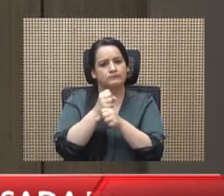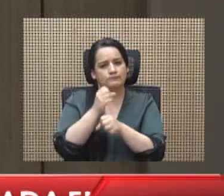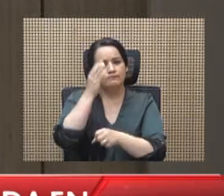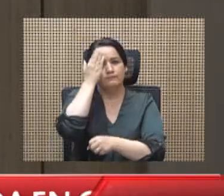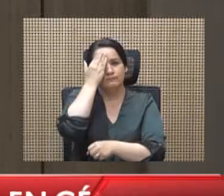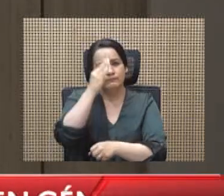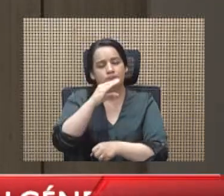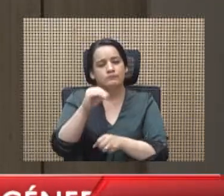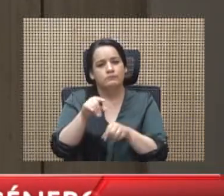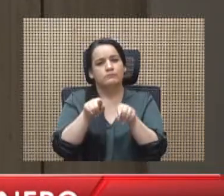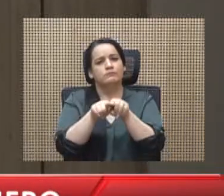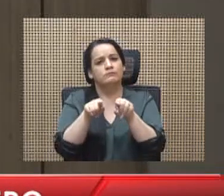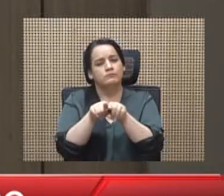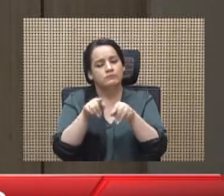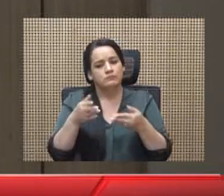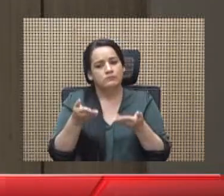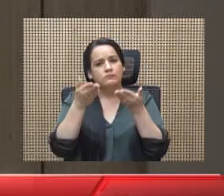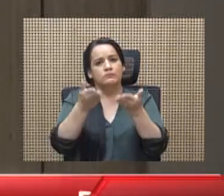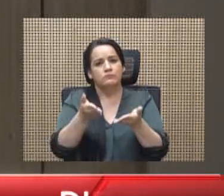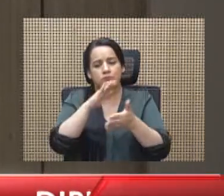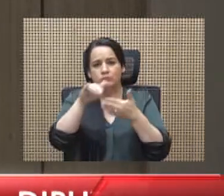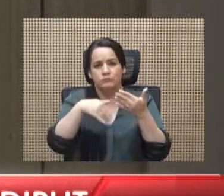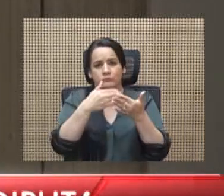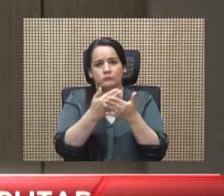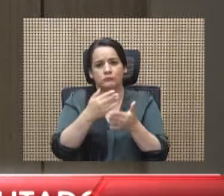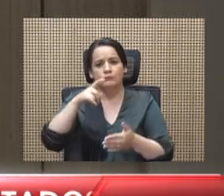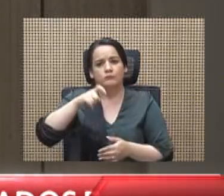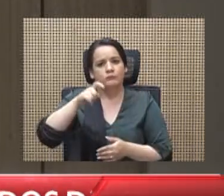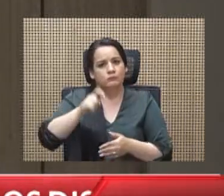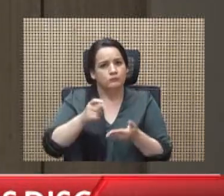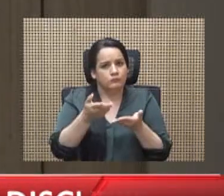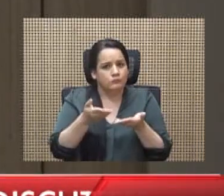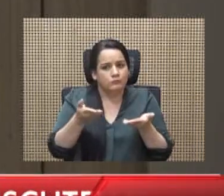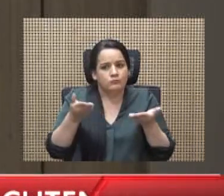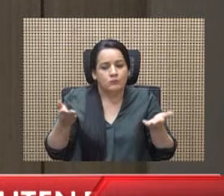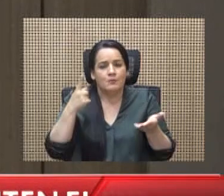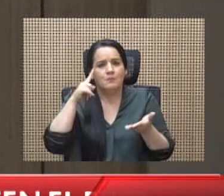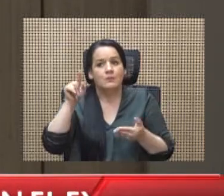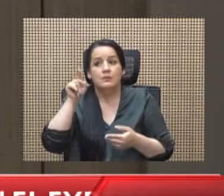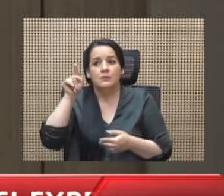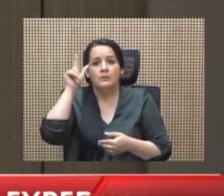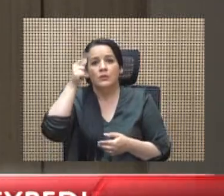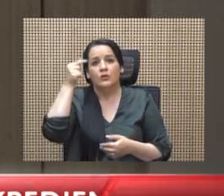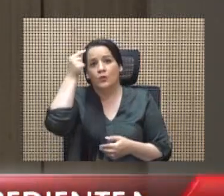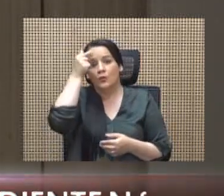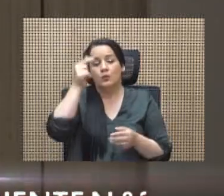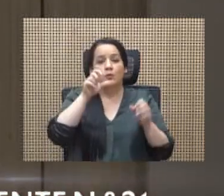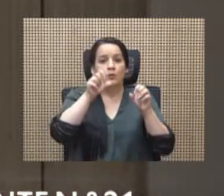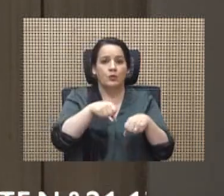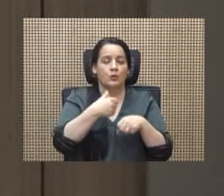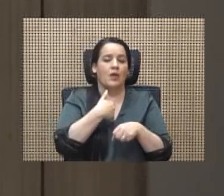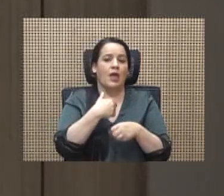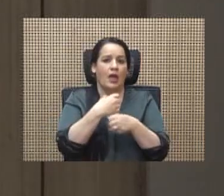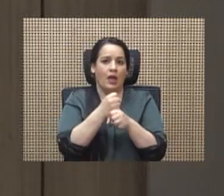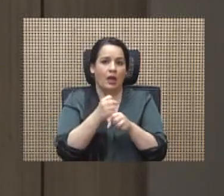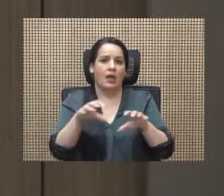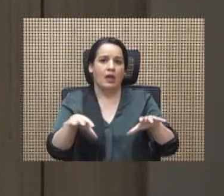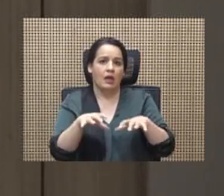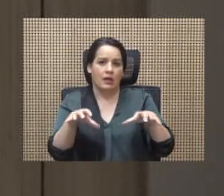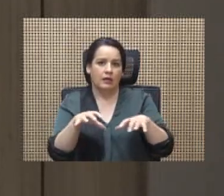pero sobre todo brindar las herramientas para que el gobierno pueda tener esas acciones y esas